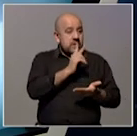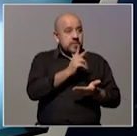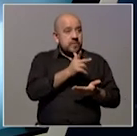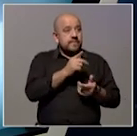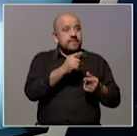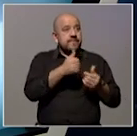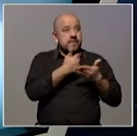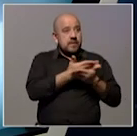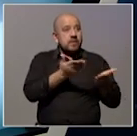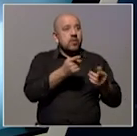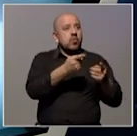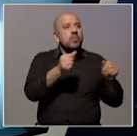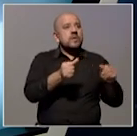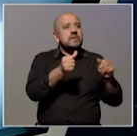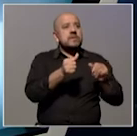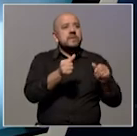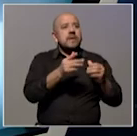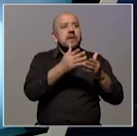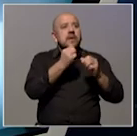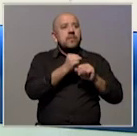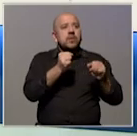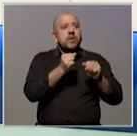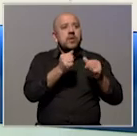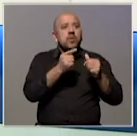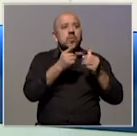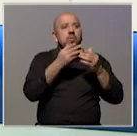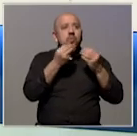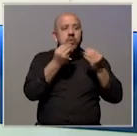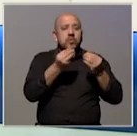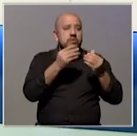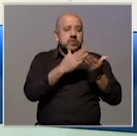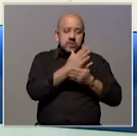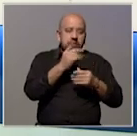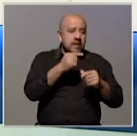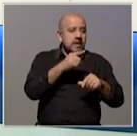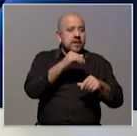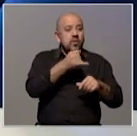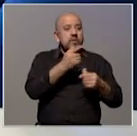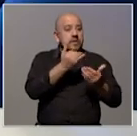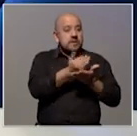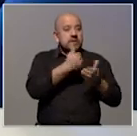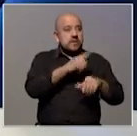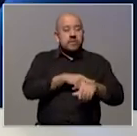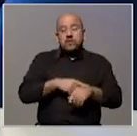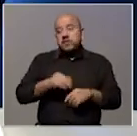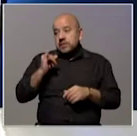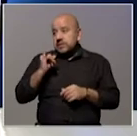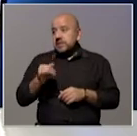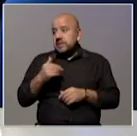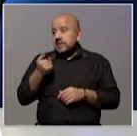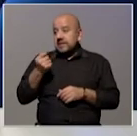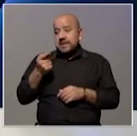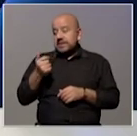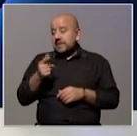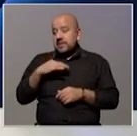repasamos en la presentación cómo haces para compatibilizar lo uno con lo otro cuando la junta se ha sacado siempre tiempo y más ahora y si te así que no tengo